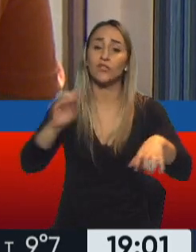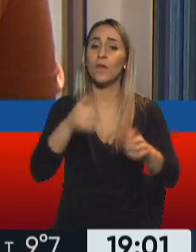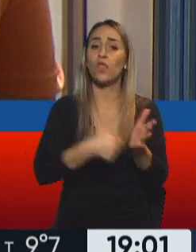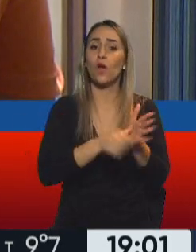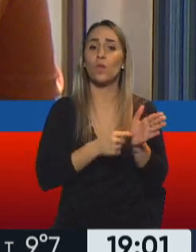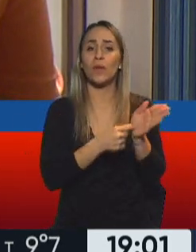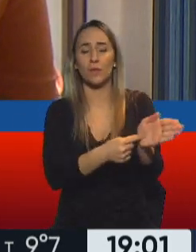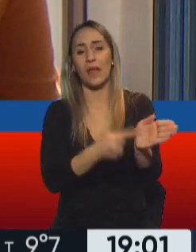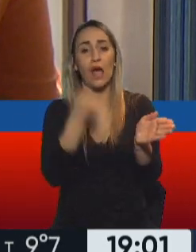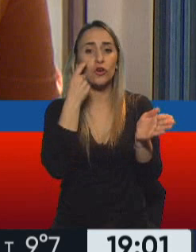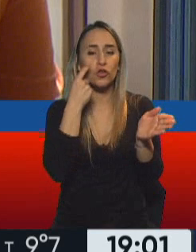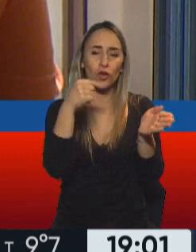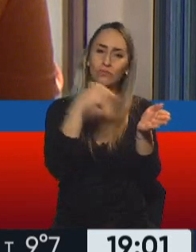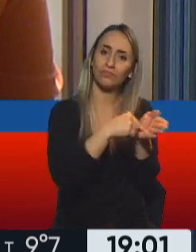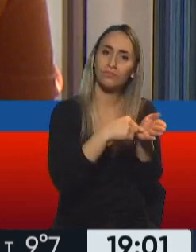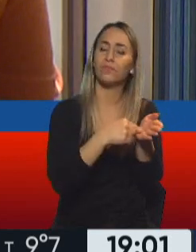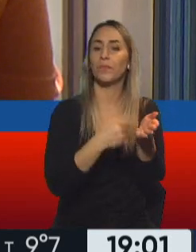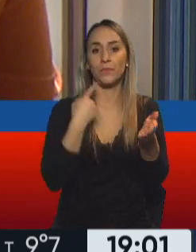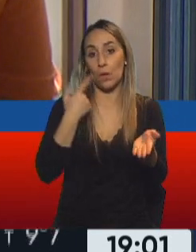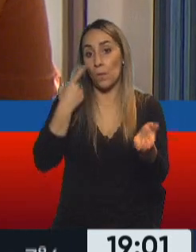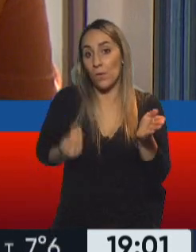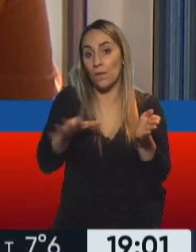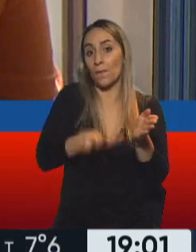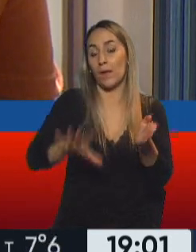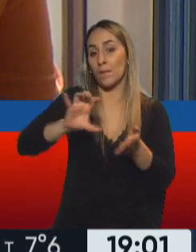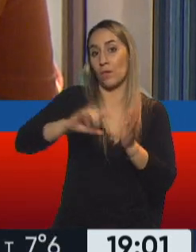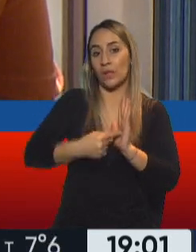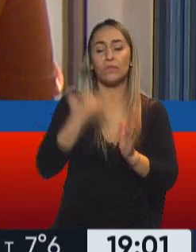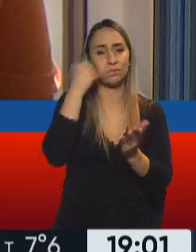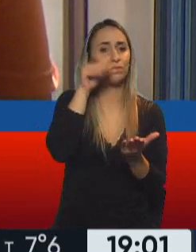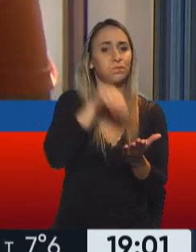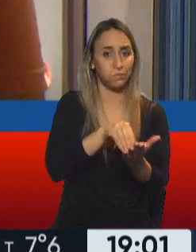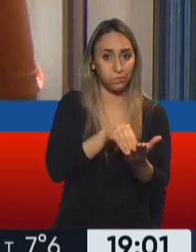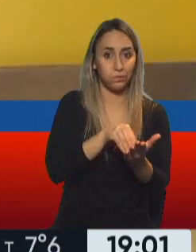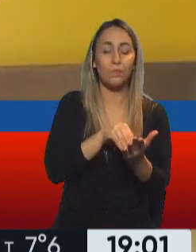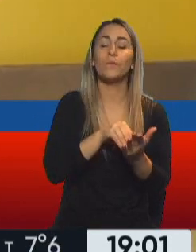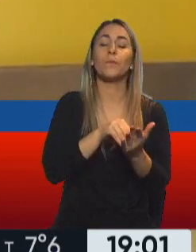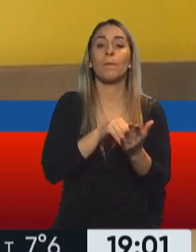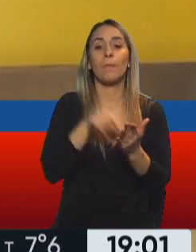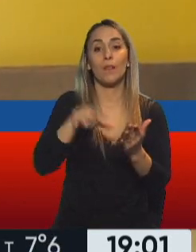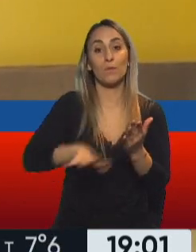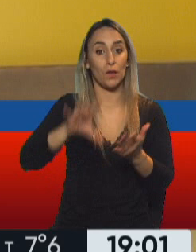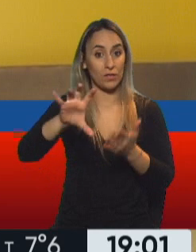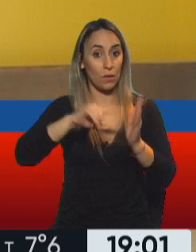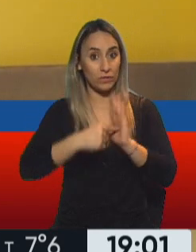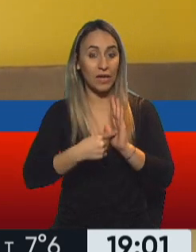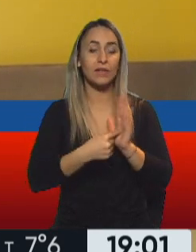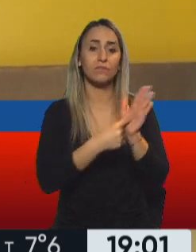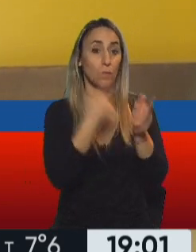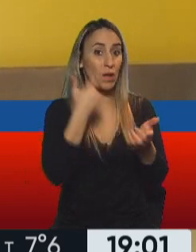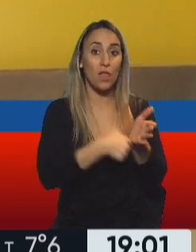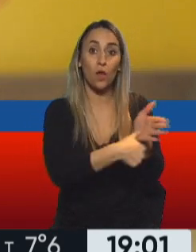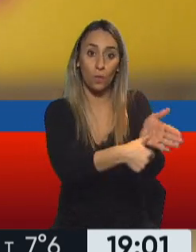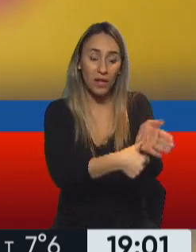con el documento de identidad para poder justificar para poder demostrar que están empadronados en la provincia y pueden ser vacunados con la